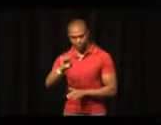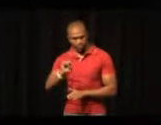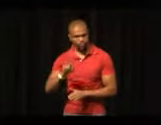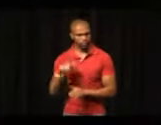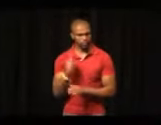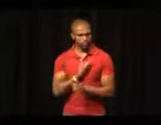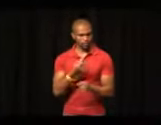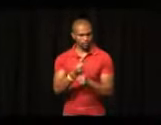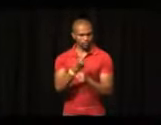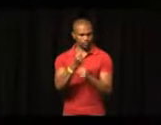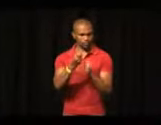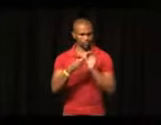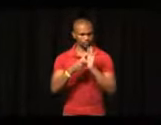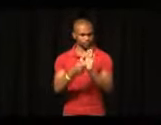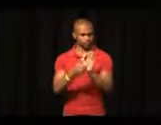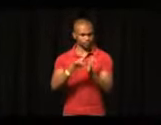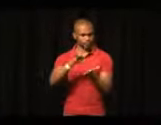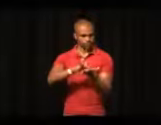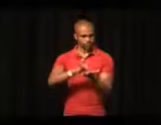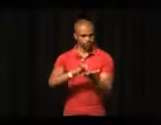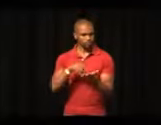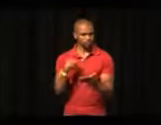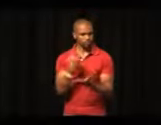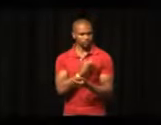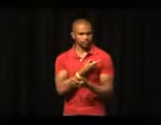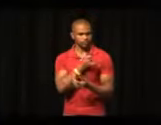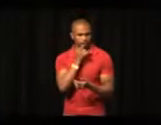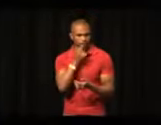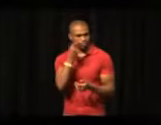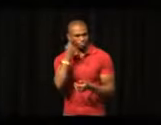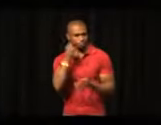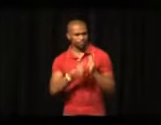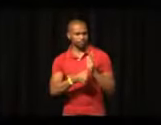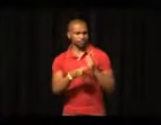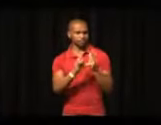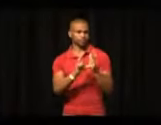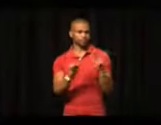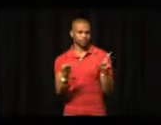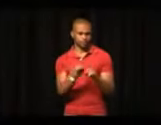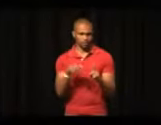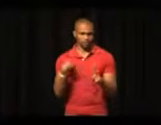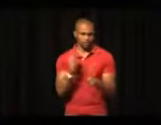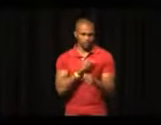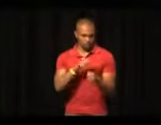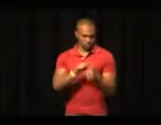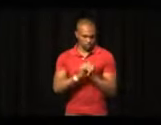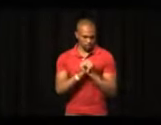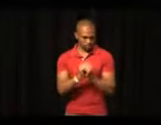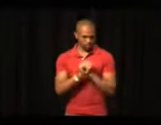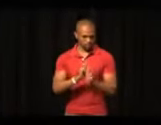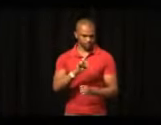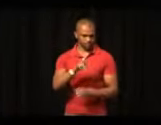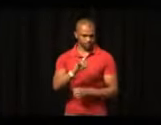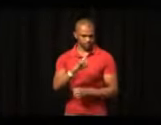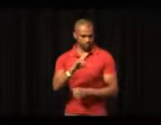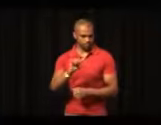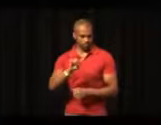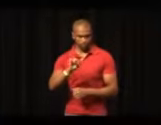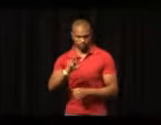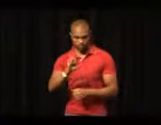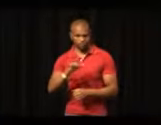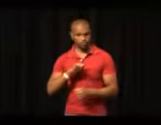Y nosotros construimos indicadores en realidad, nosotros no los predeterminamos. Y nosotros construimos esos